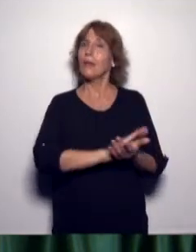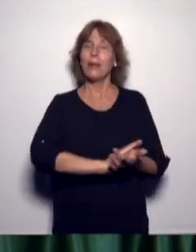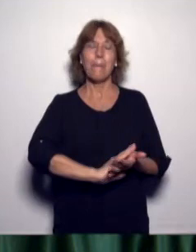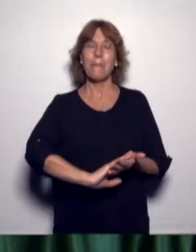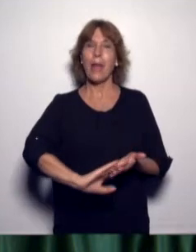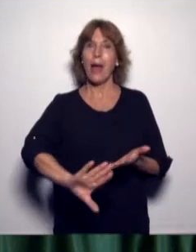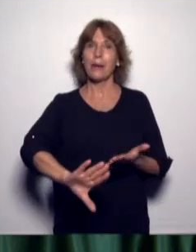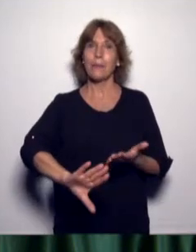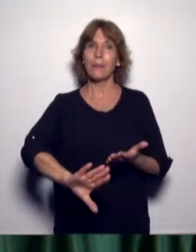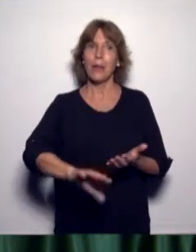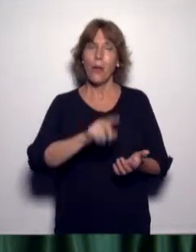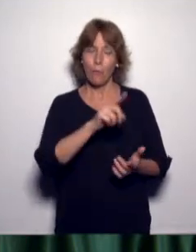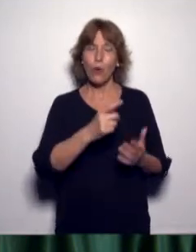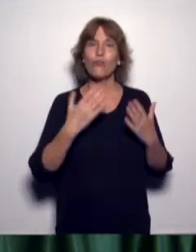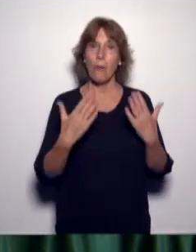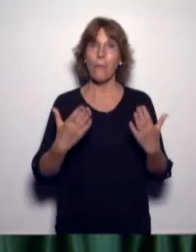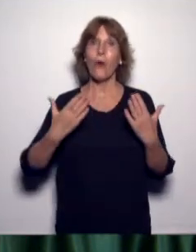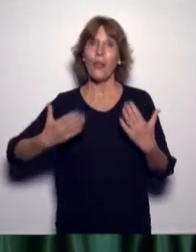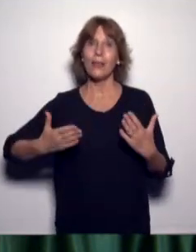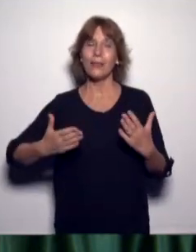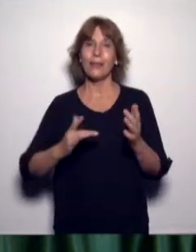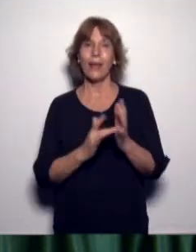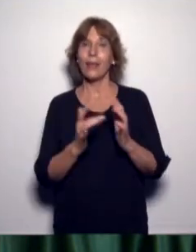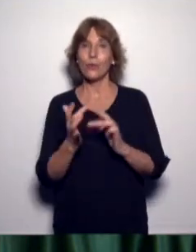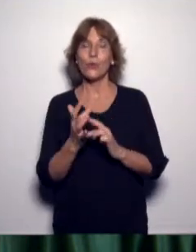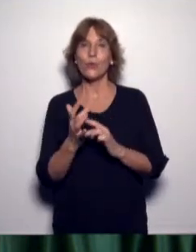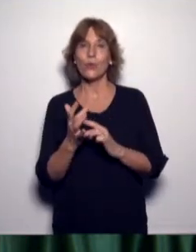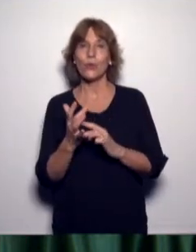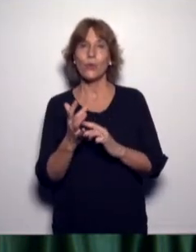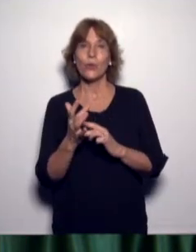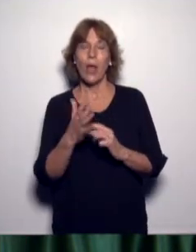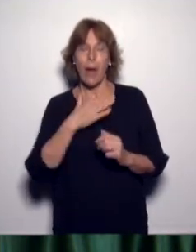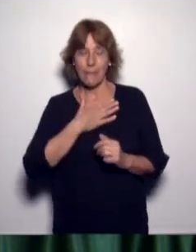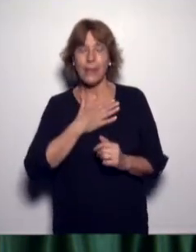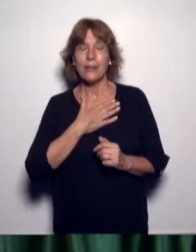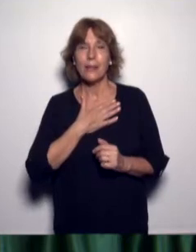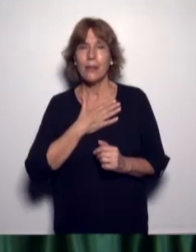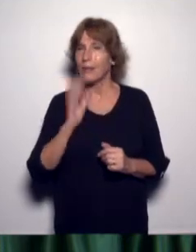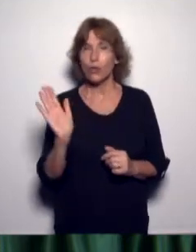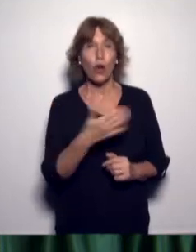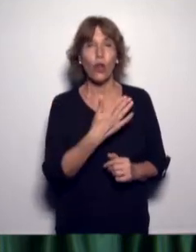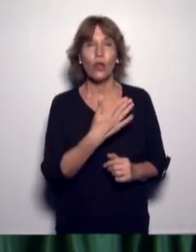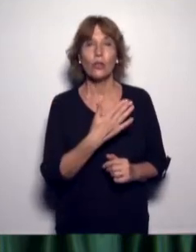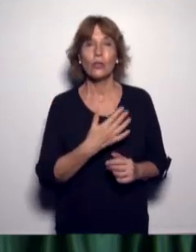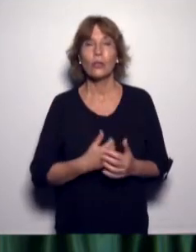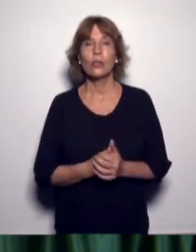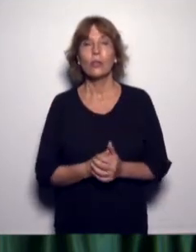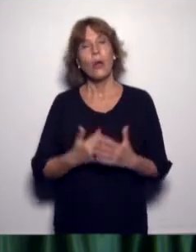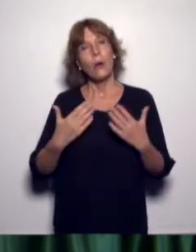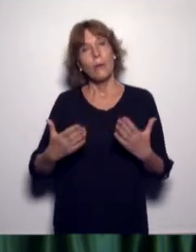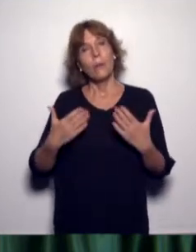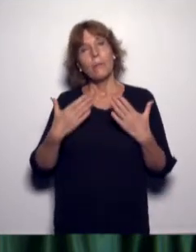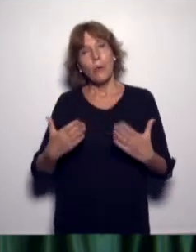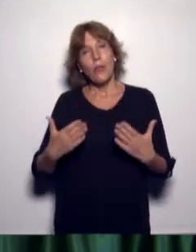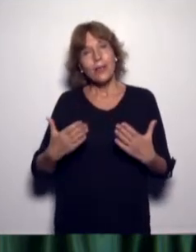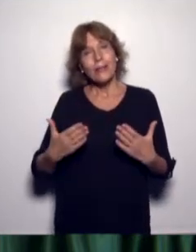podés purificarme. Vos sos el que podés. Vos sos el que podés purificarme a mí, de todo. Podés